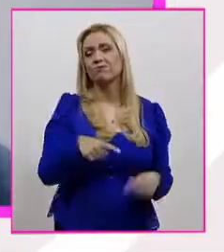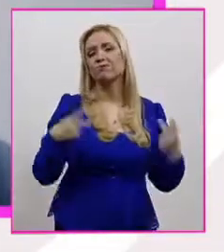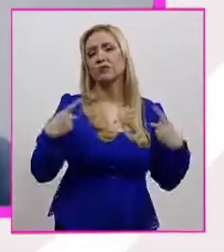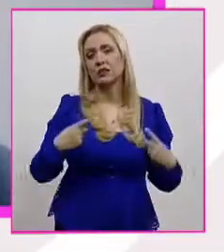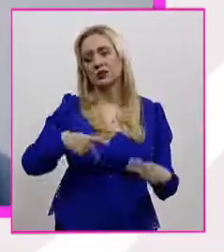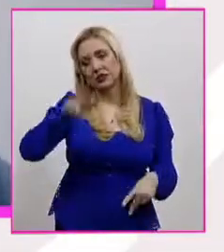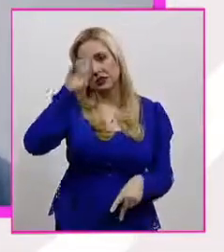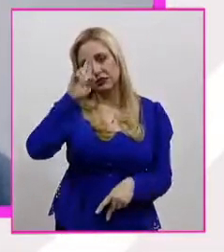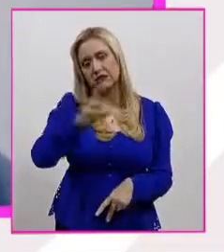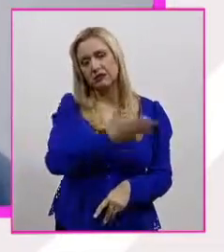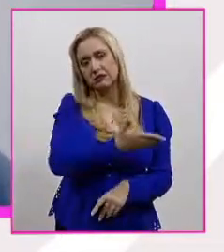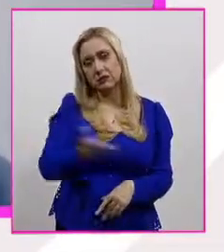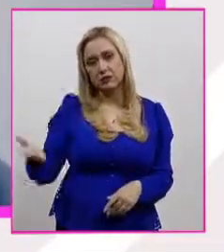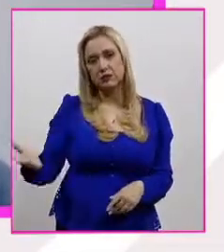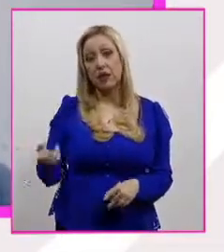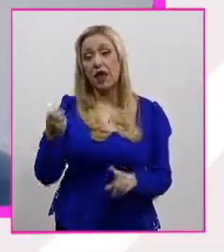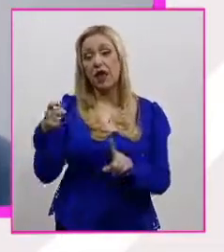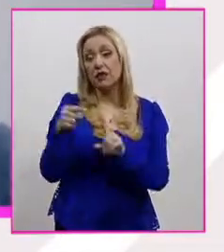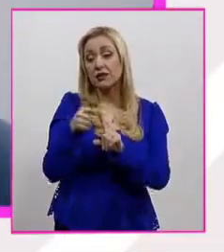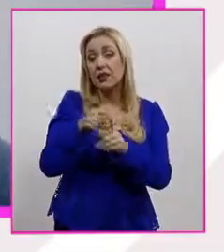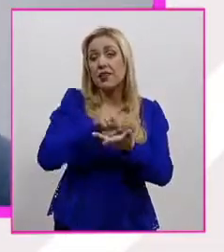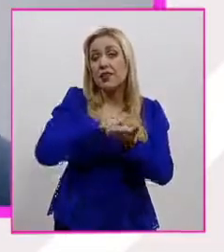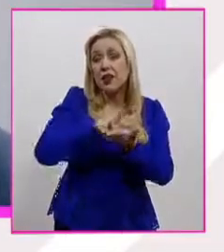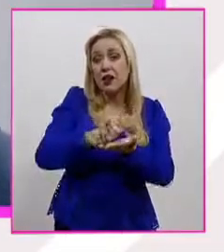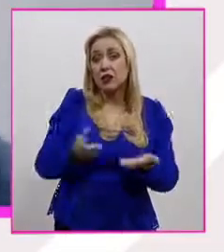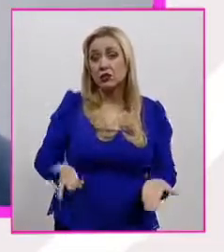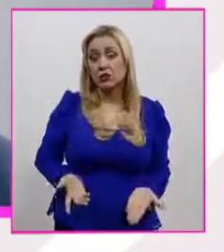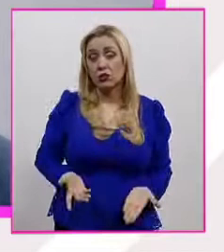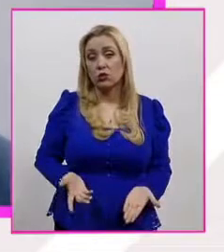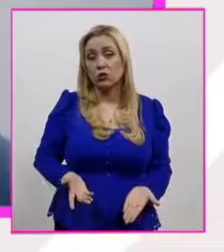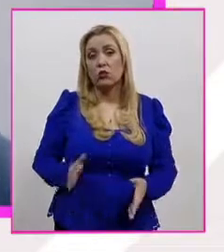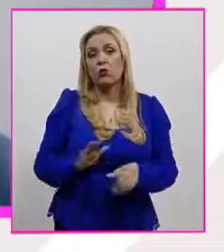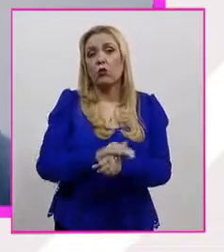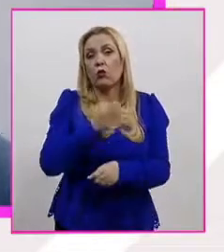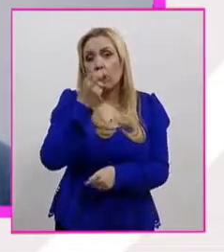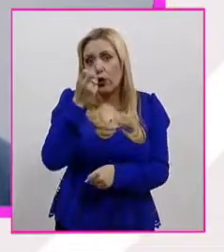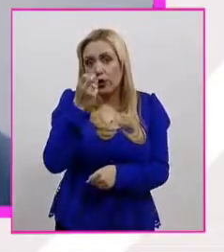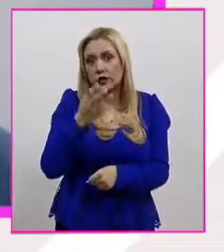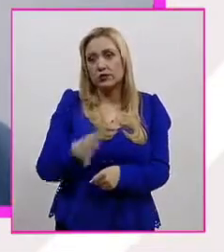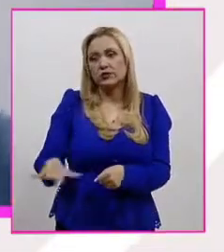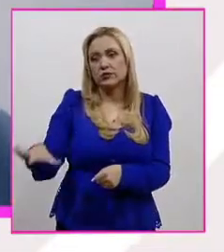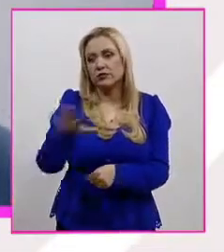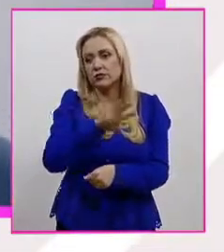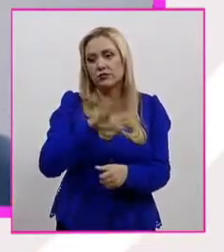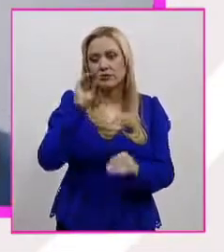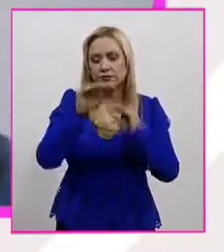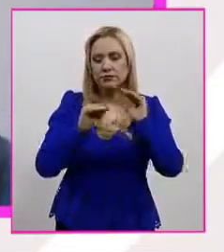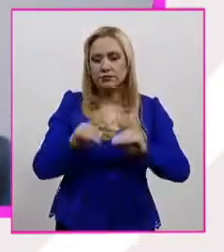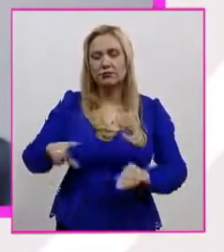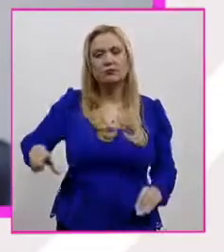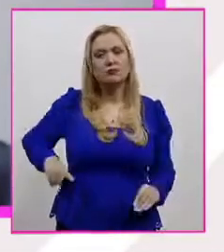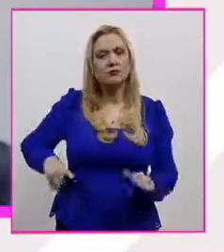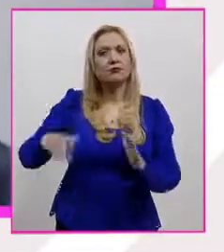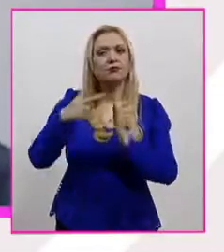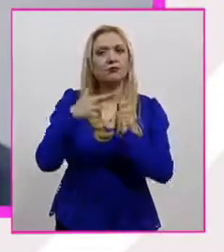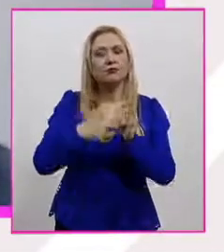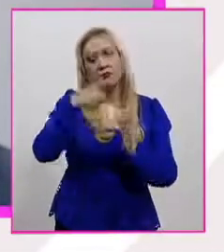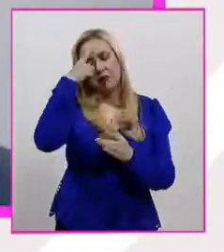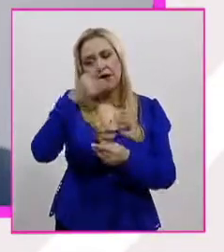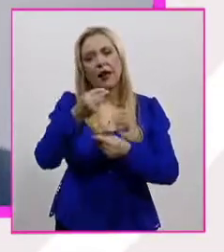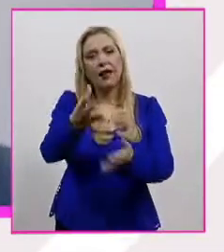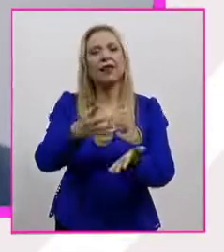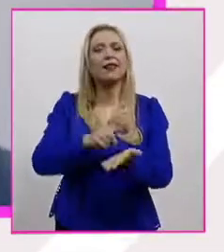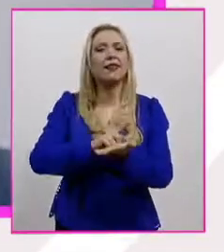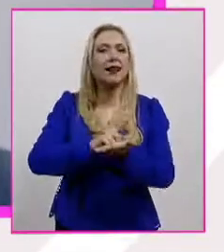personas. Y esa es la base de los derechos, o sea, y por eso se crea todo el andamiaje público, para garantizar derechos. Por eso